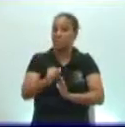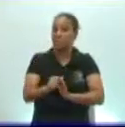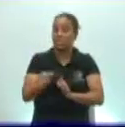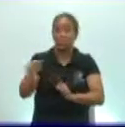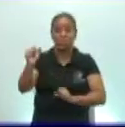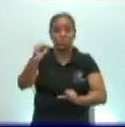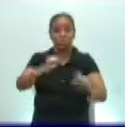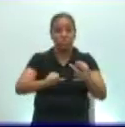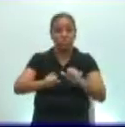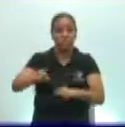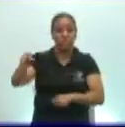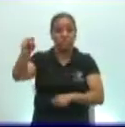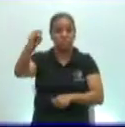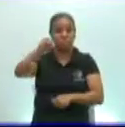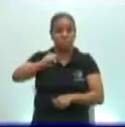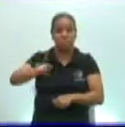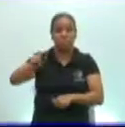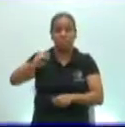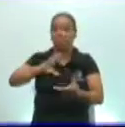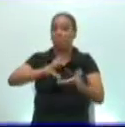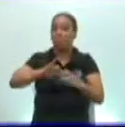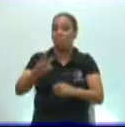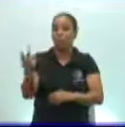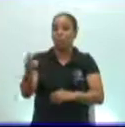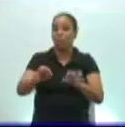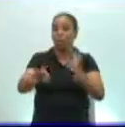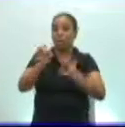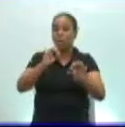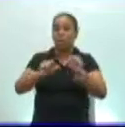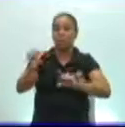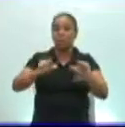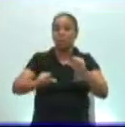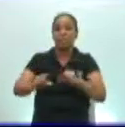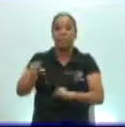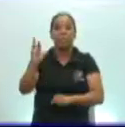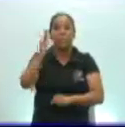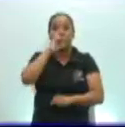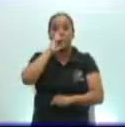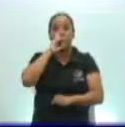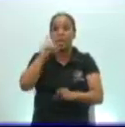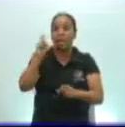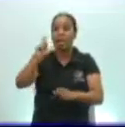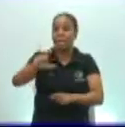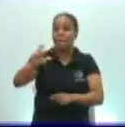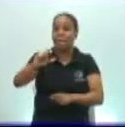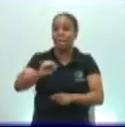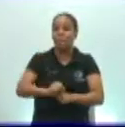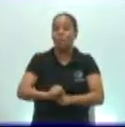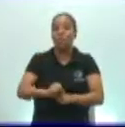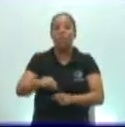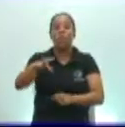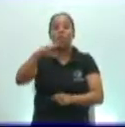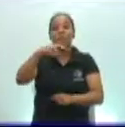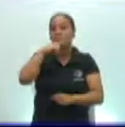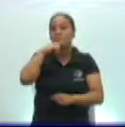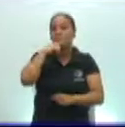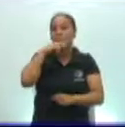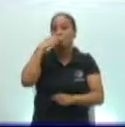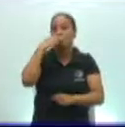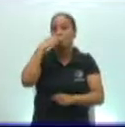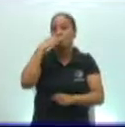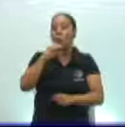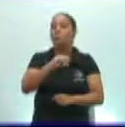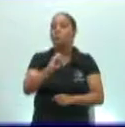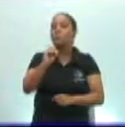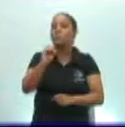sustancia molecular, está formado por el elemento químico carbono y el elemento químico oxígeno. Ahora bien, si